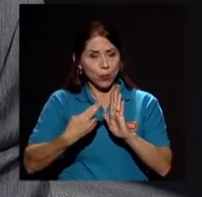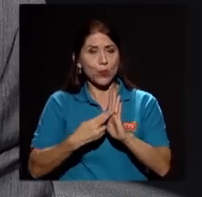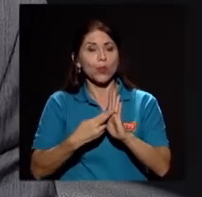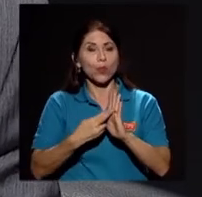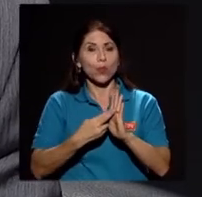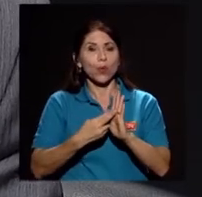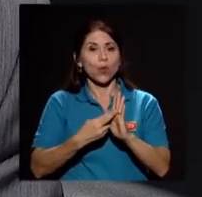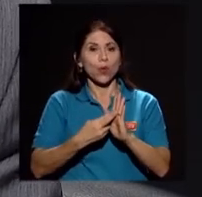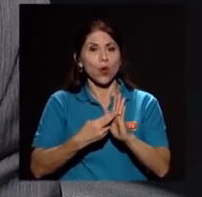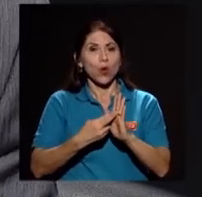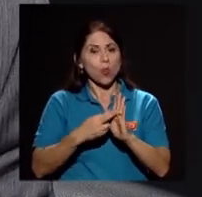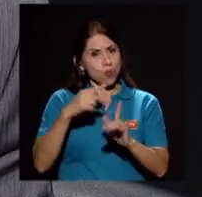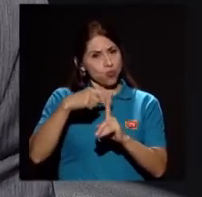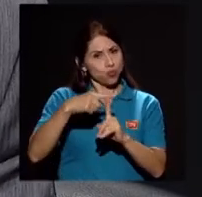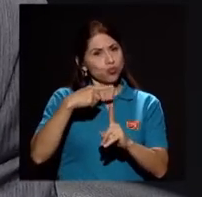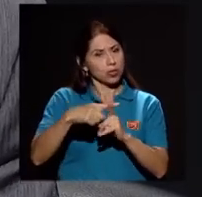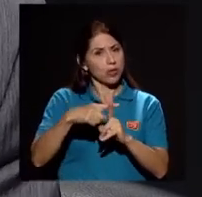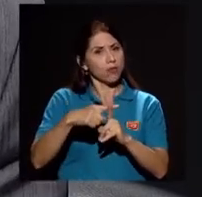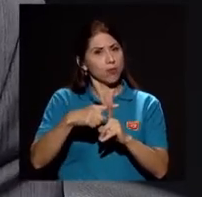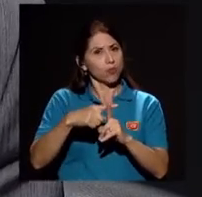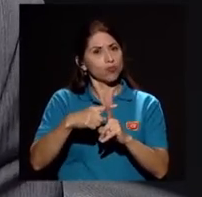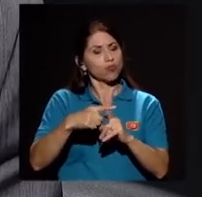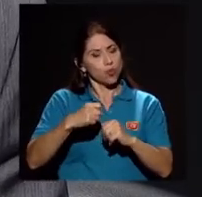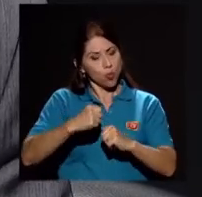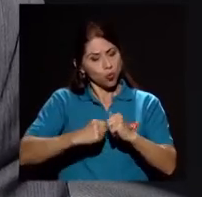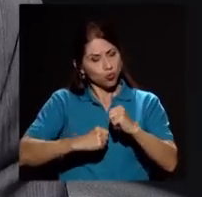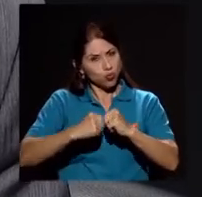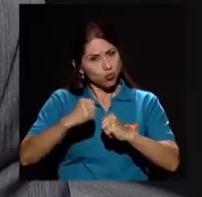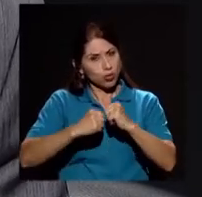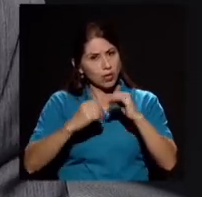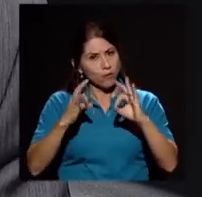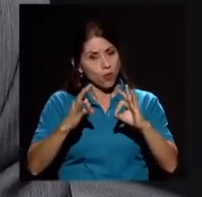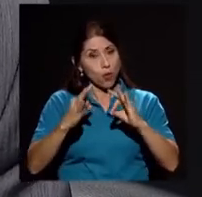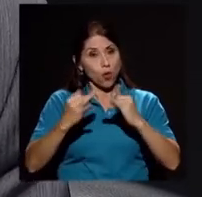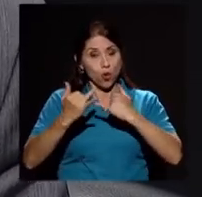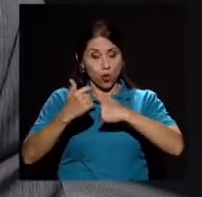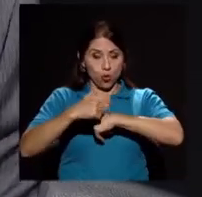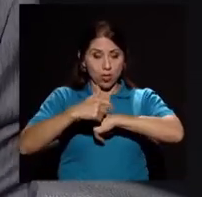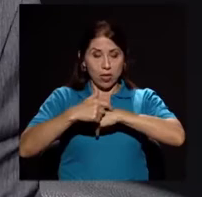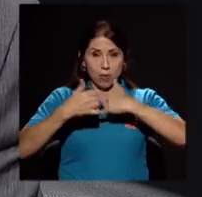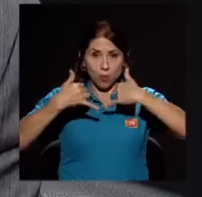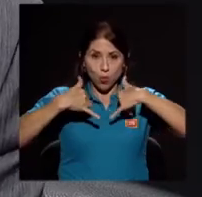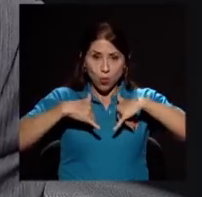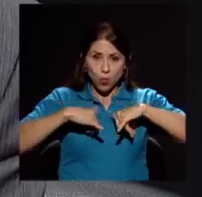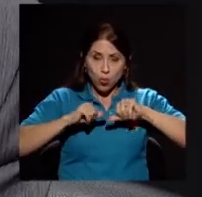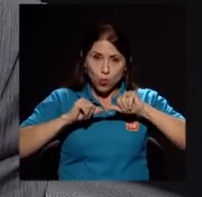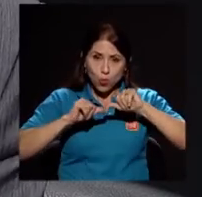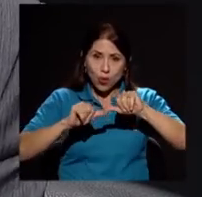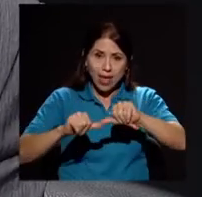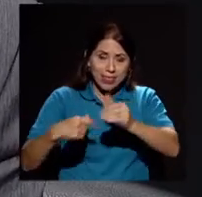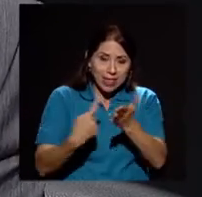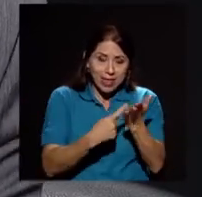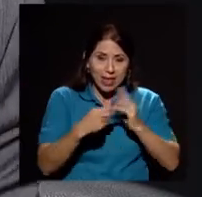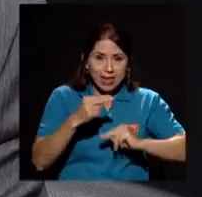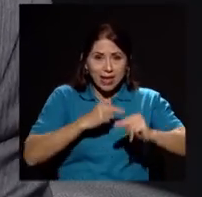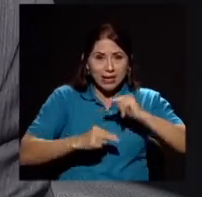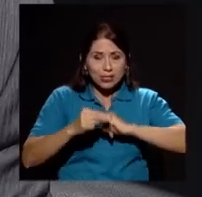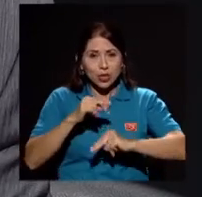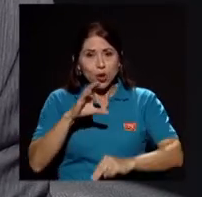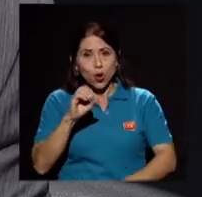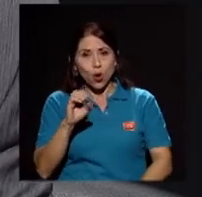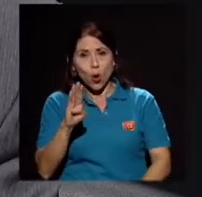muy positivo muy constructivo durante las negociaciones de la de la cual 21